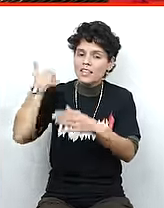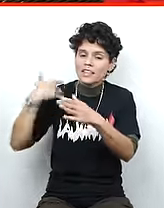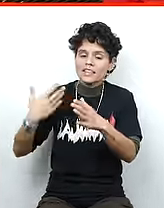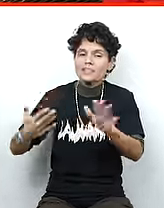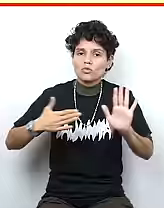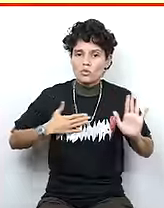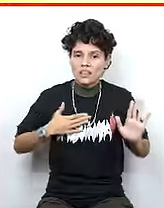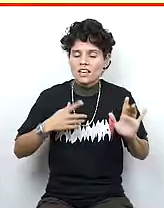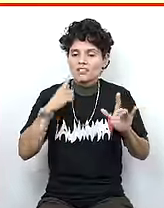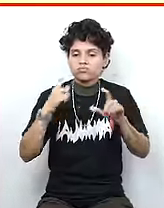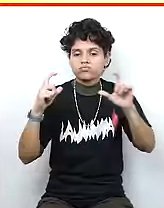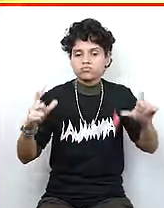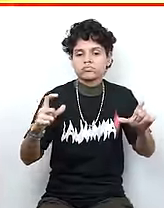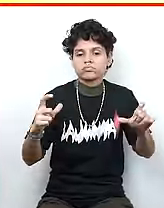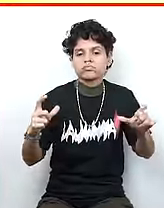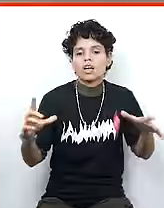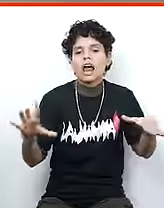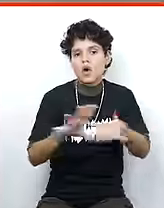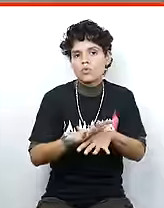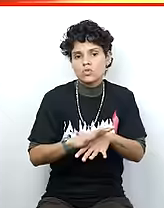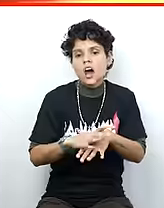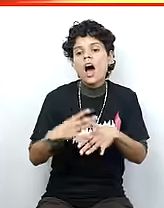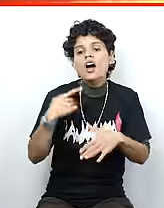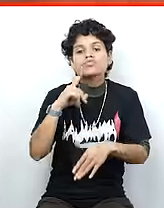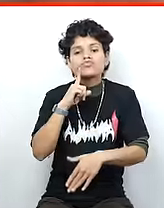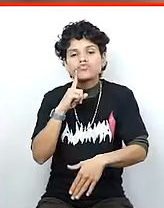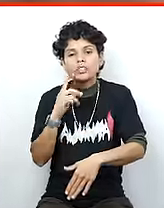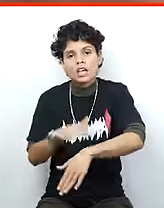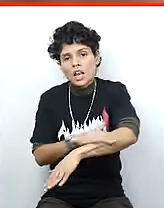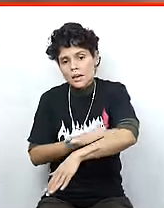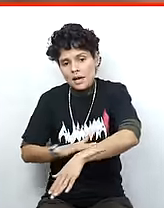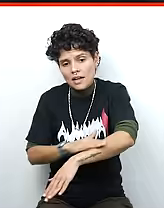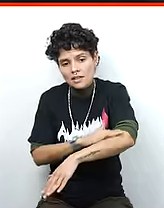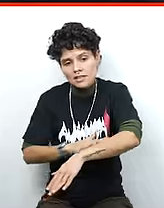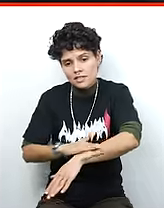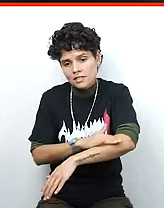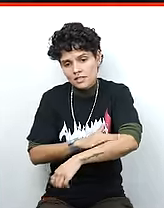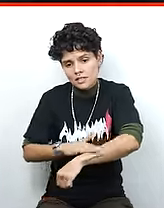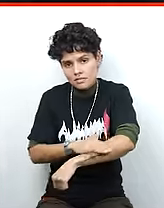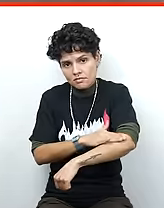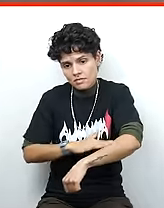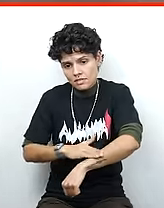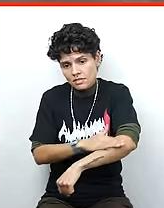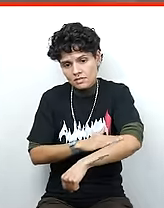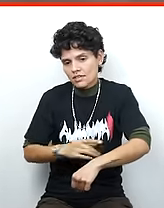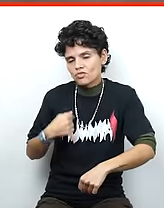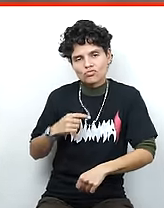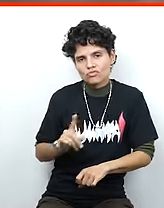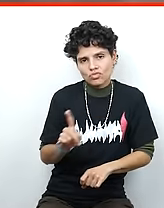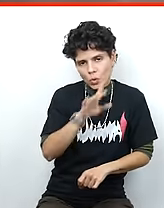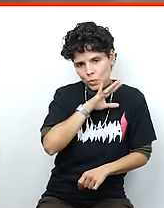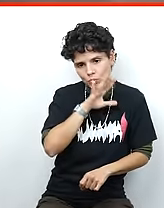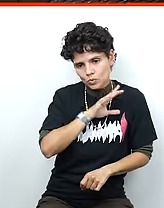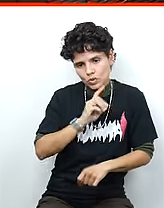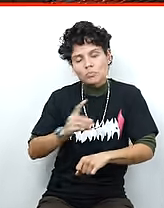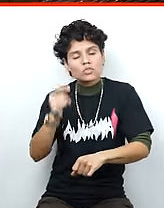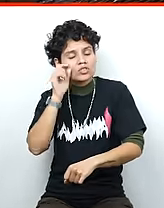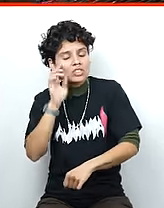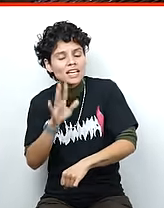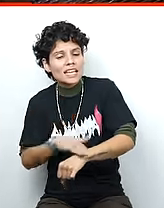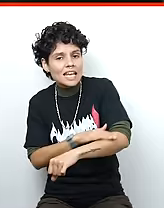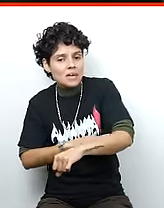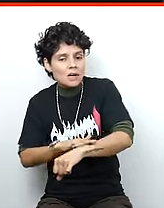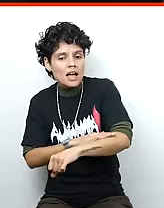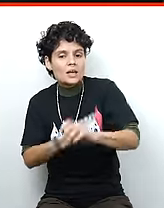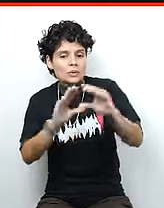comprometí a tatuarme la junta. ¿Hay crema ahora? ¿Hay crema? Hay crema. Ah, ya, bueno, hermano. ¿Tenía una que me prestigió? No, no era como crema. ¿No? No, no sé que hay